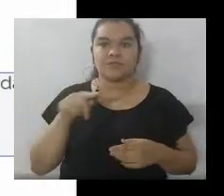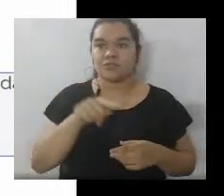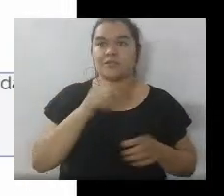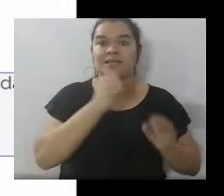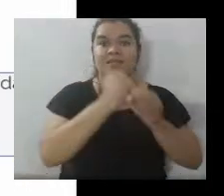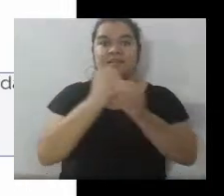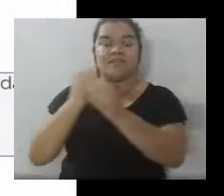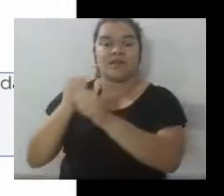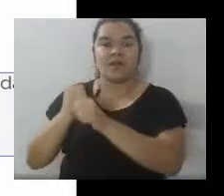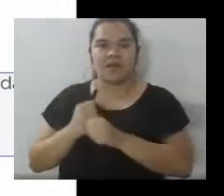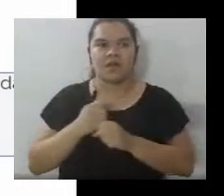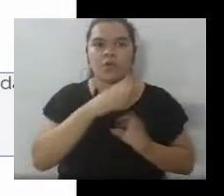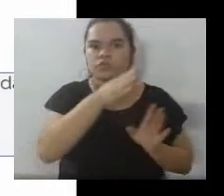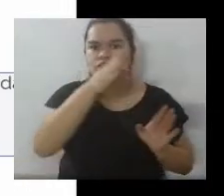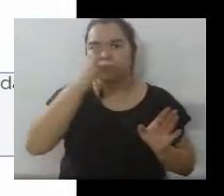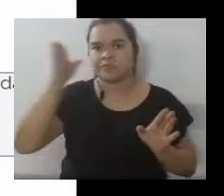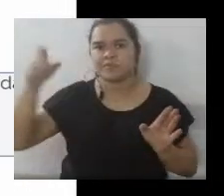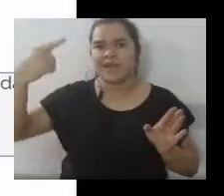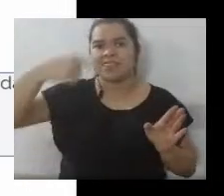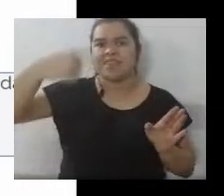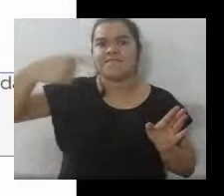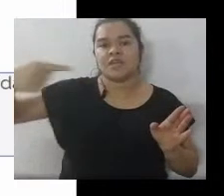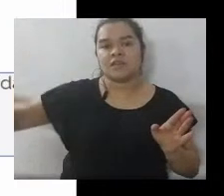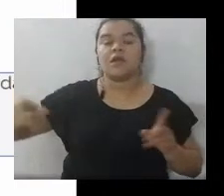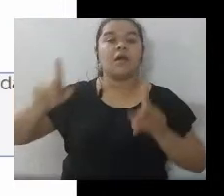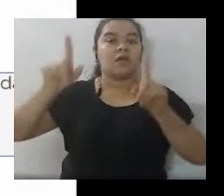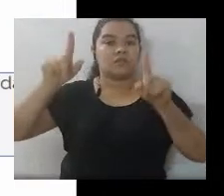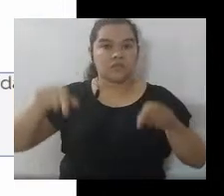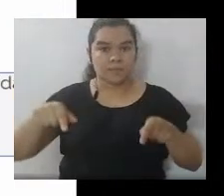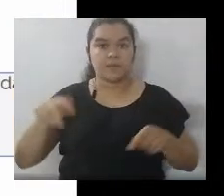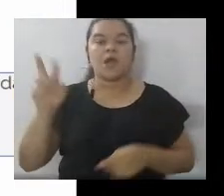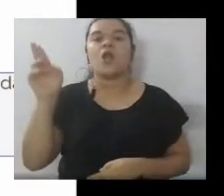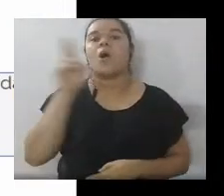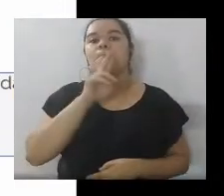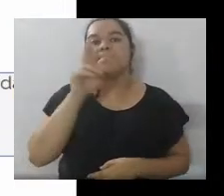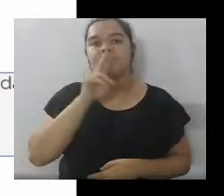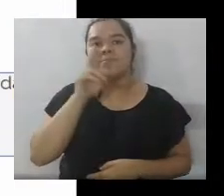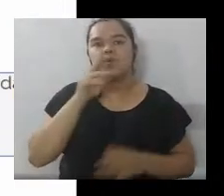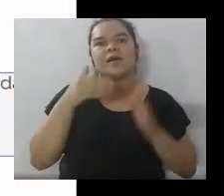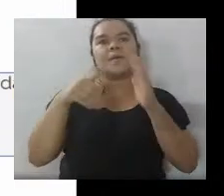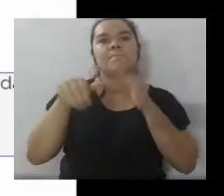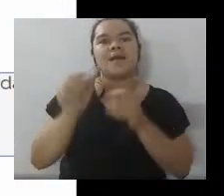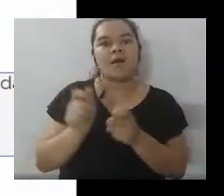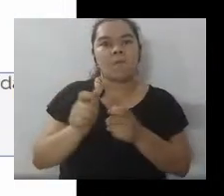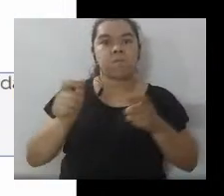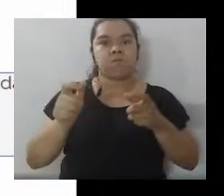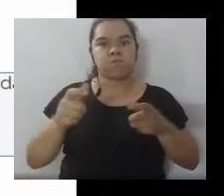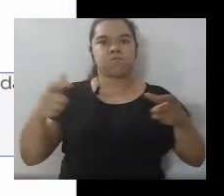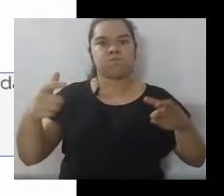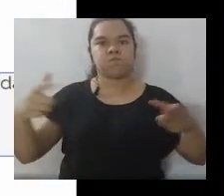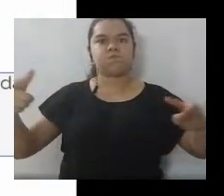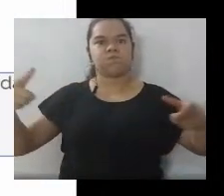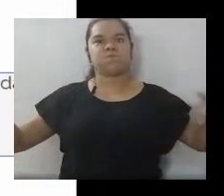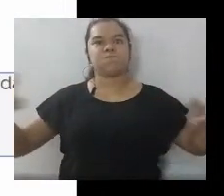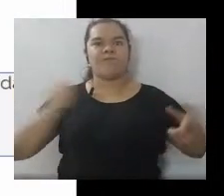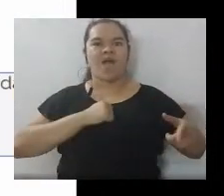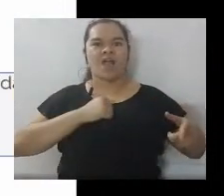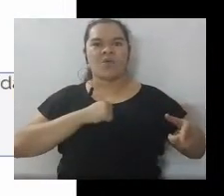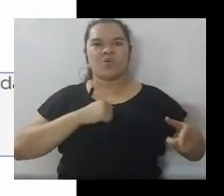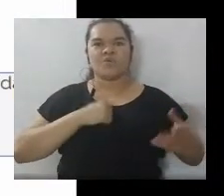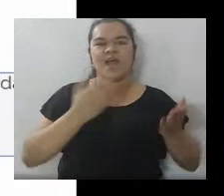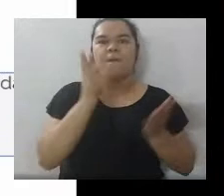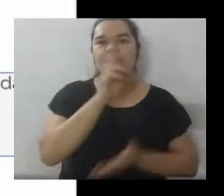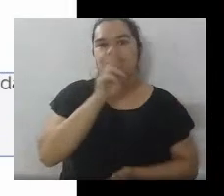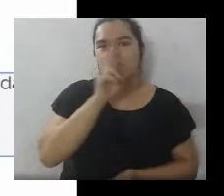rama informática. Cada vez más mujeres se inscriben a las carreras informáticas. Esto está